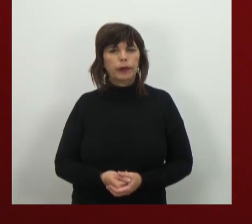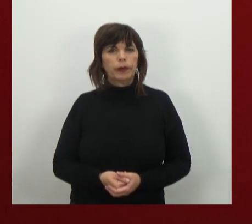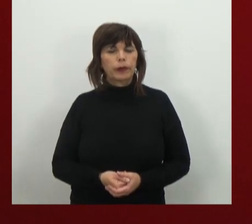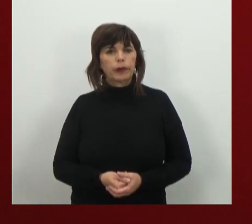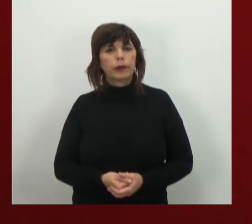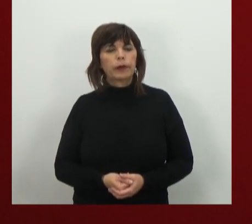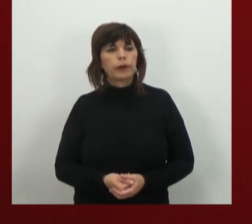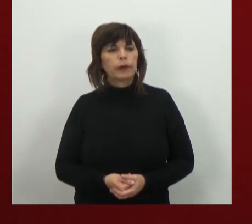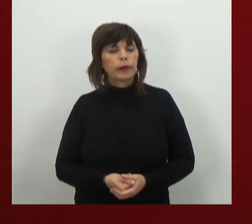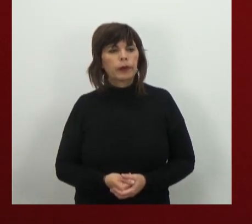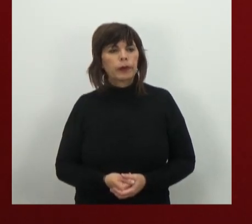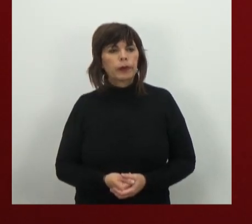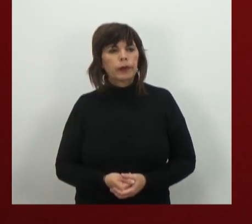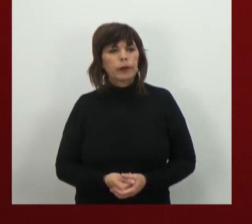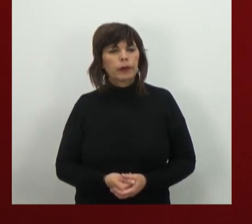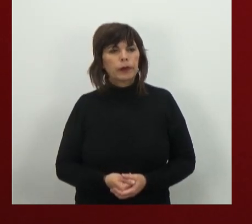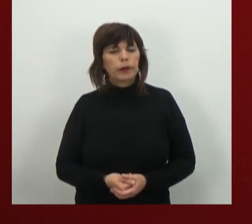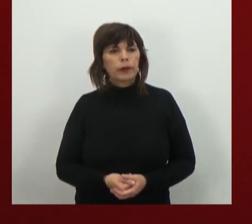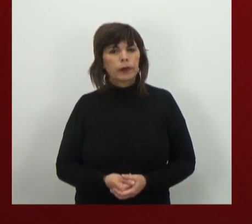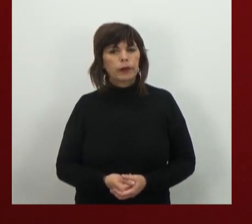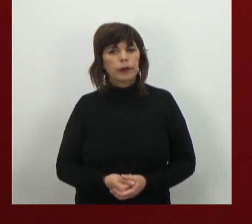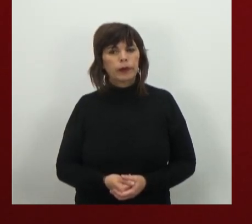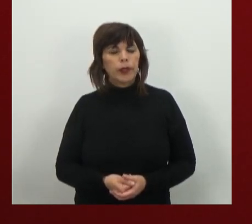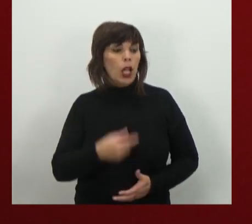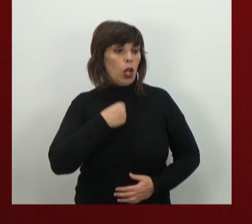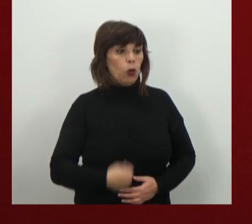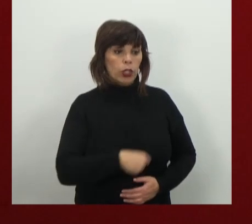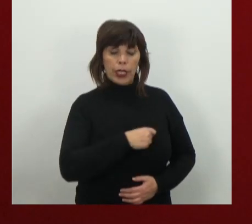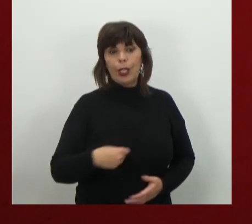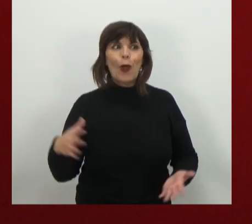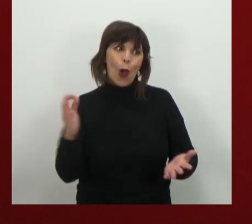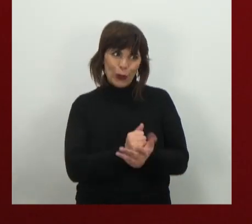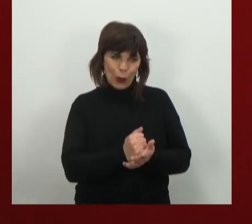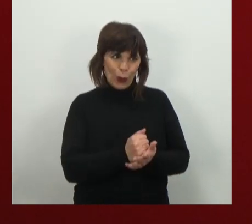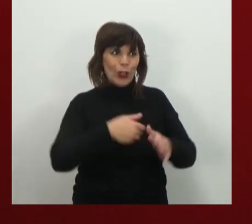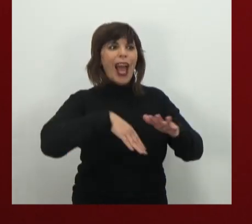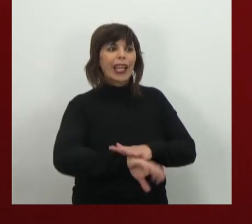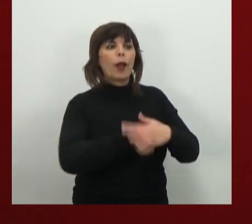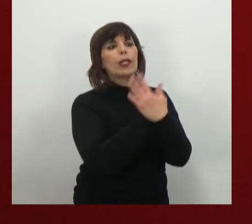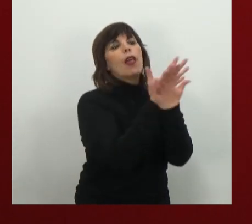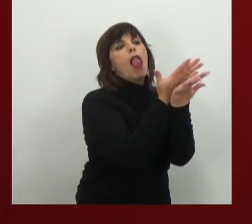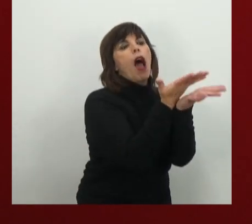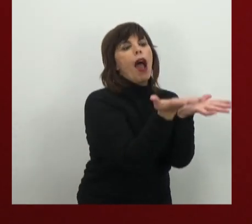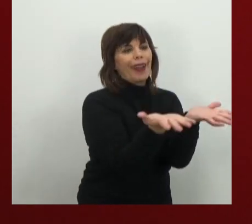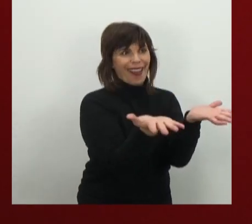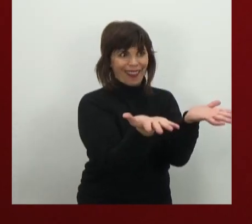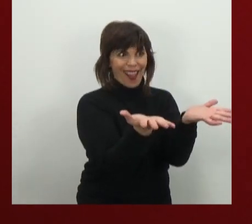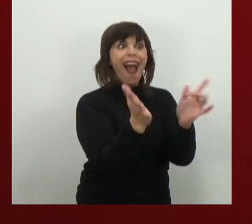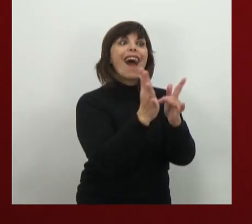los cristianos empiezan por la gracia, viene a Jesucristo.